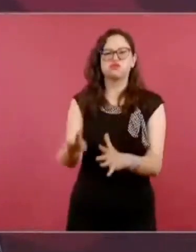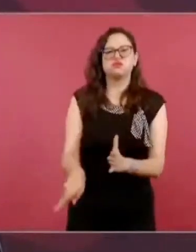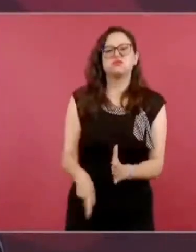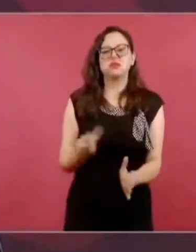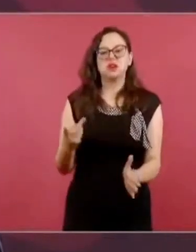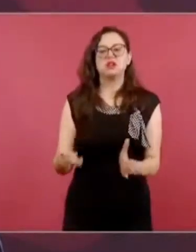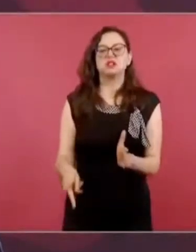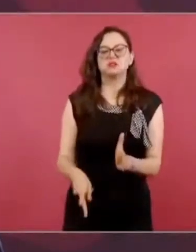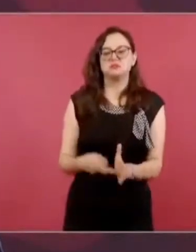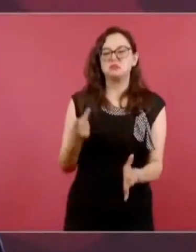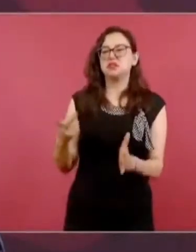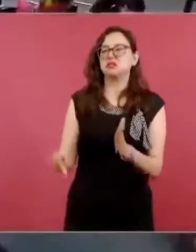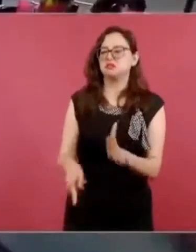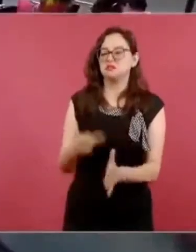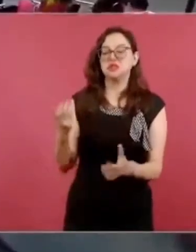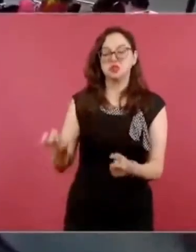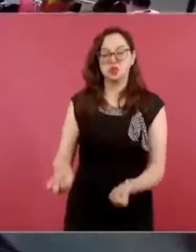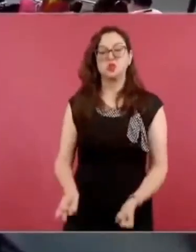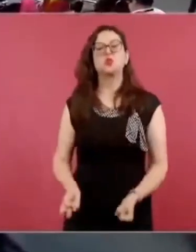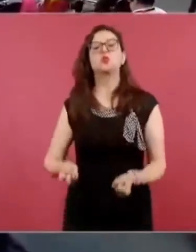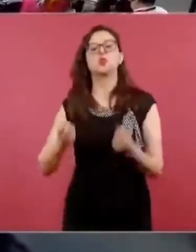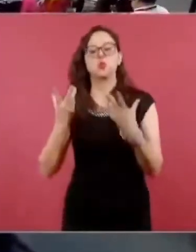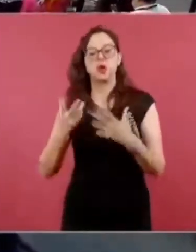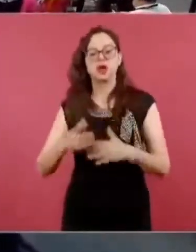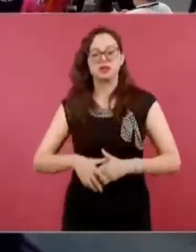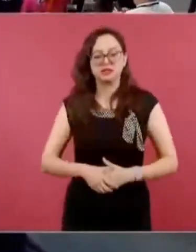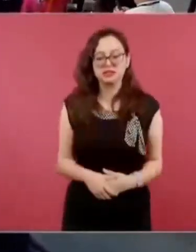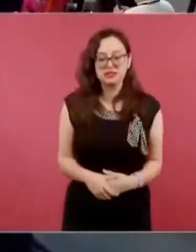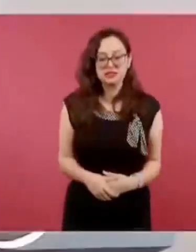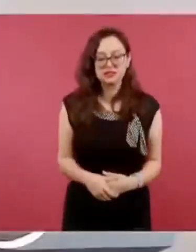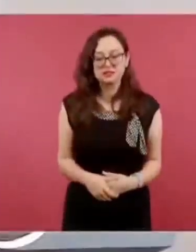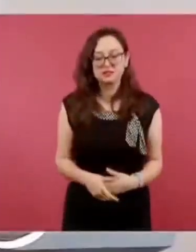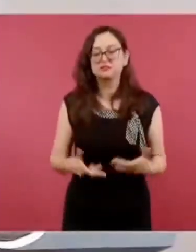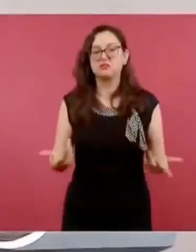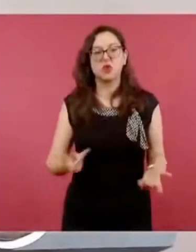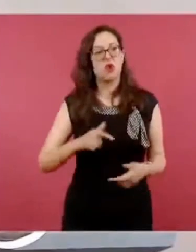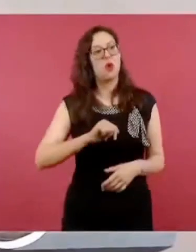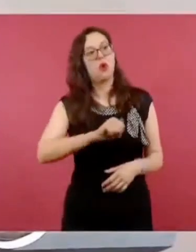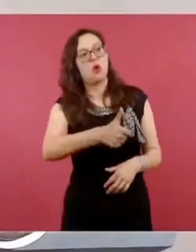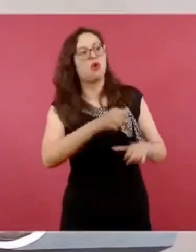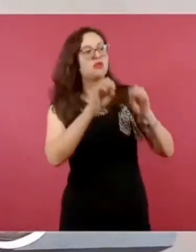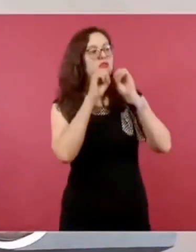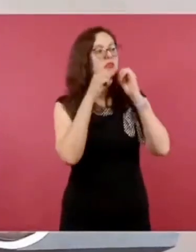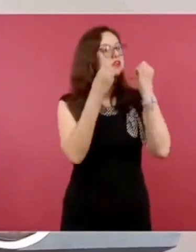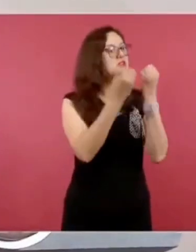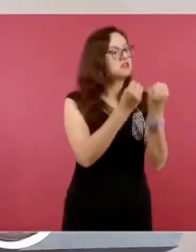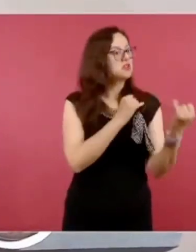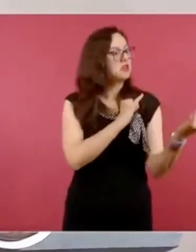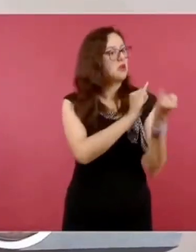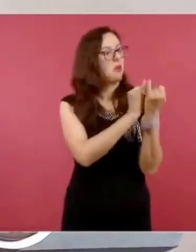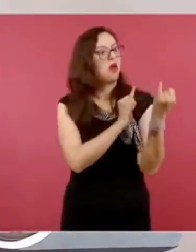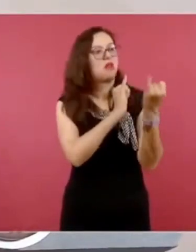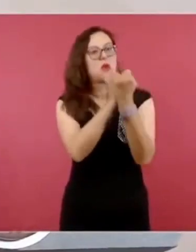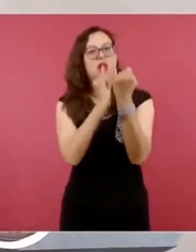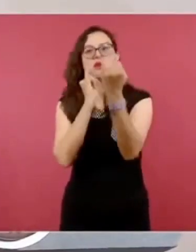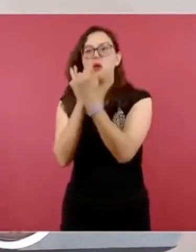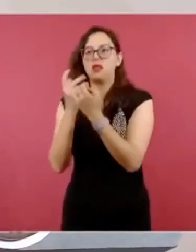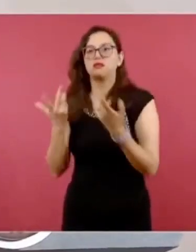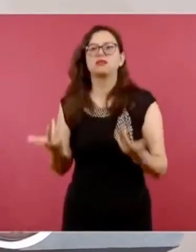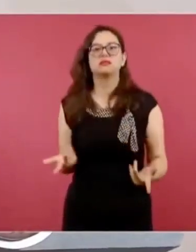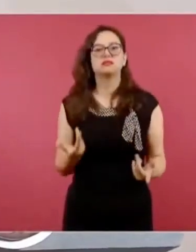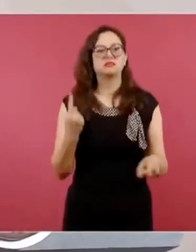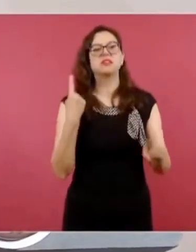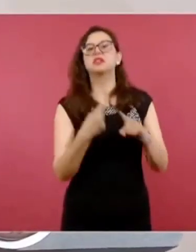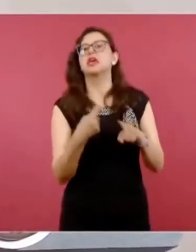o qué organización ha llenado más el Zócalo en la historia.